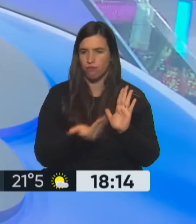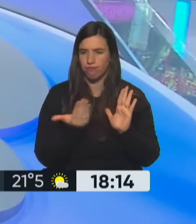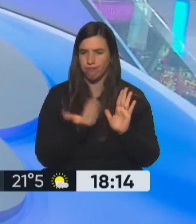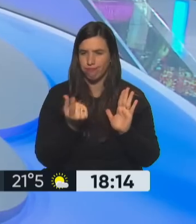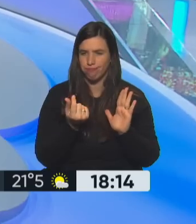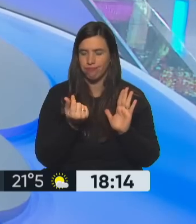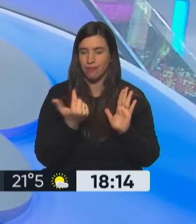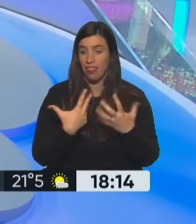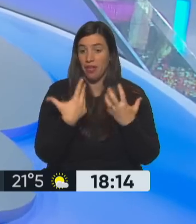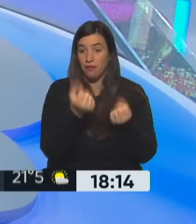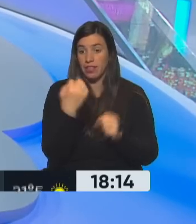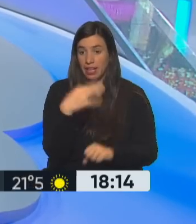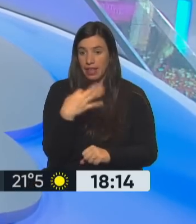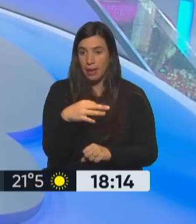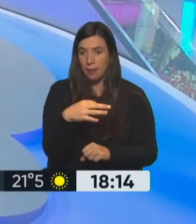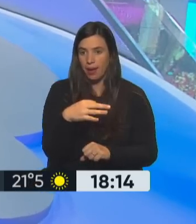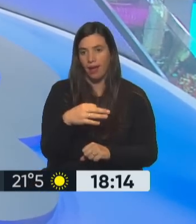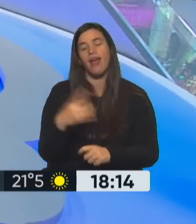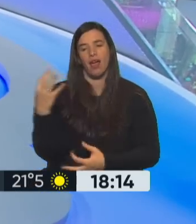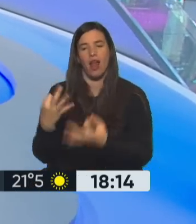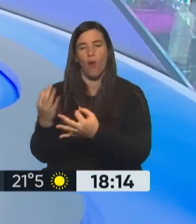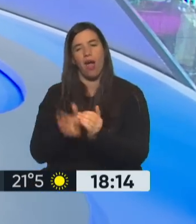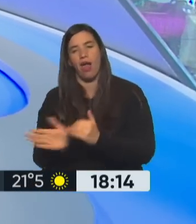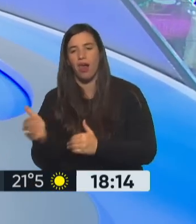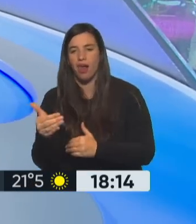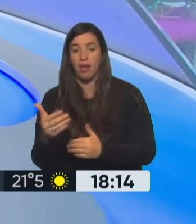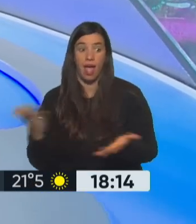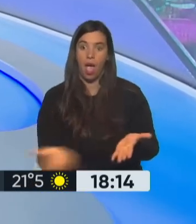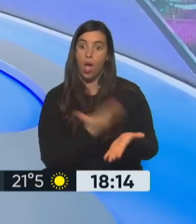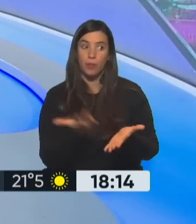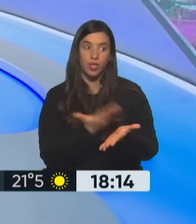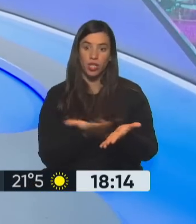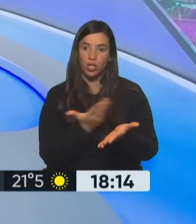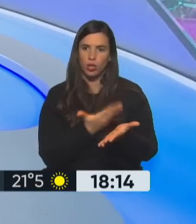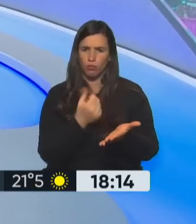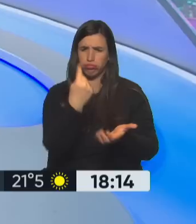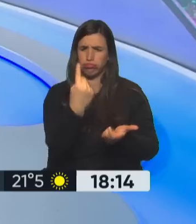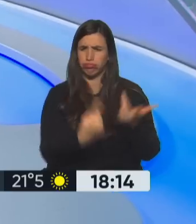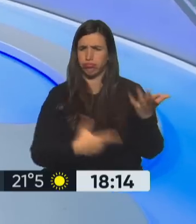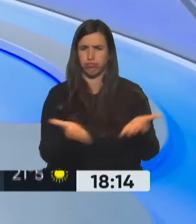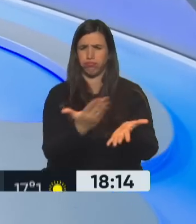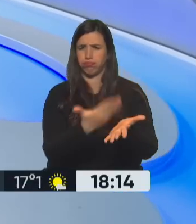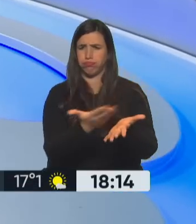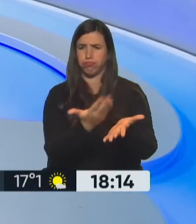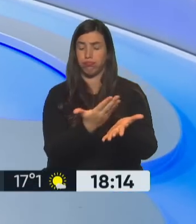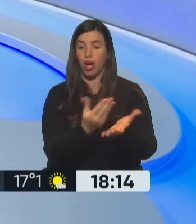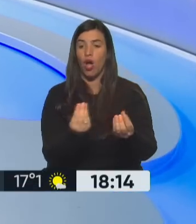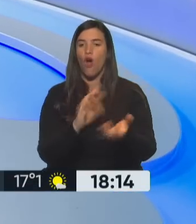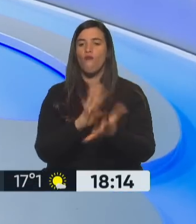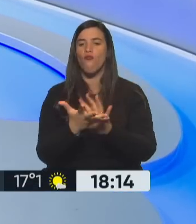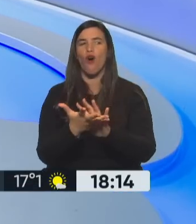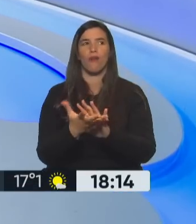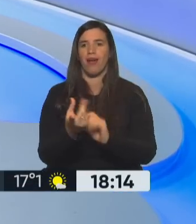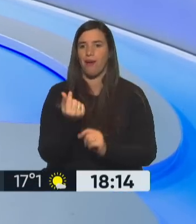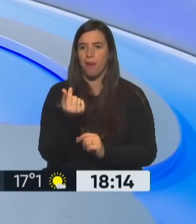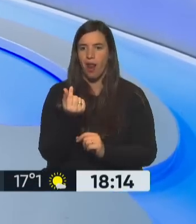o descontroladamente significa depreciar la moneda. De ahí a deducir que la emisión